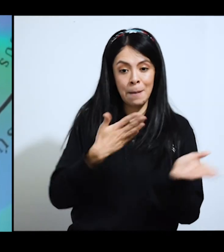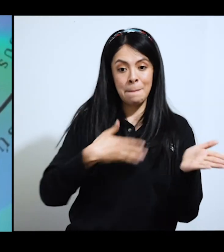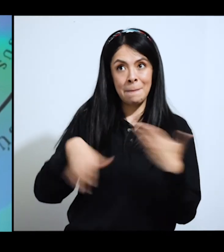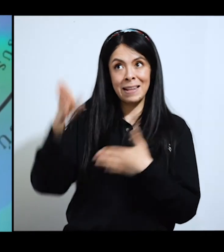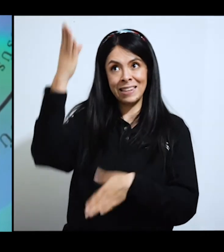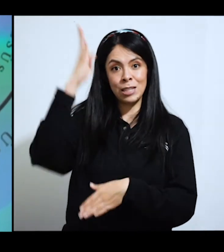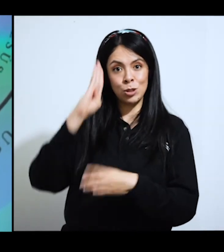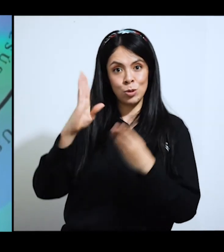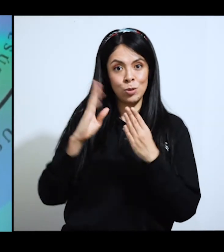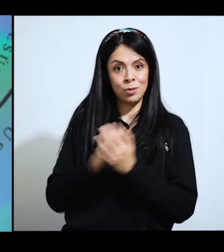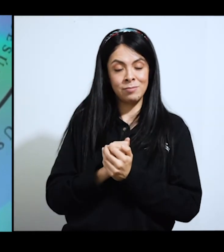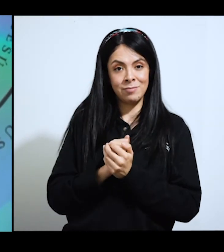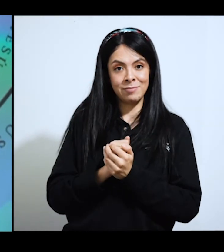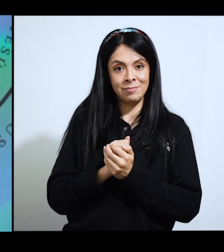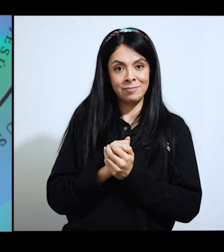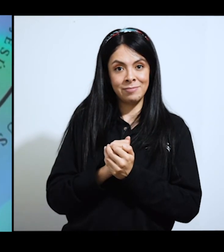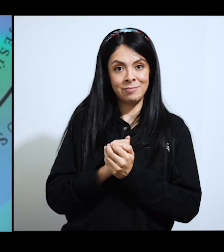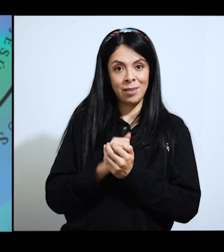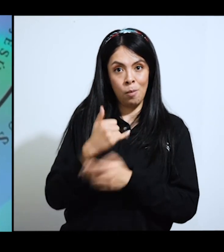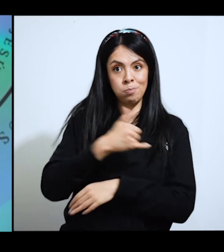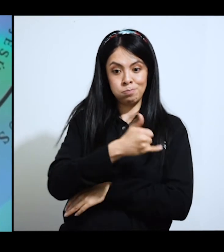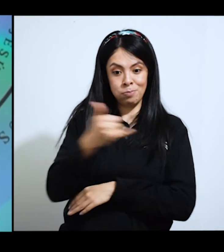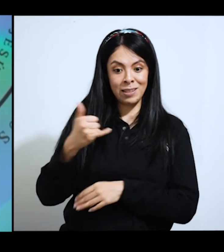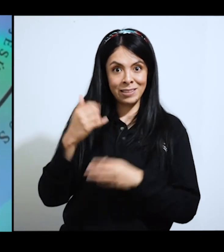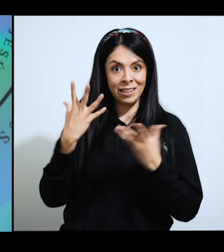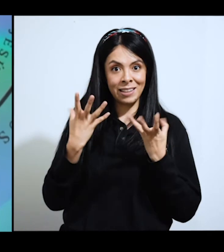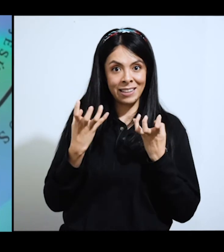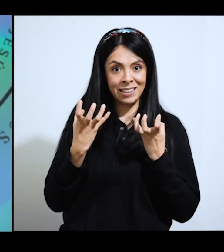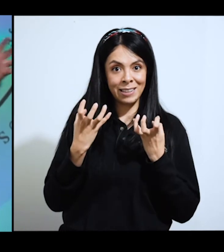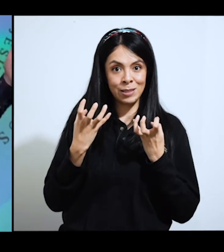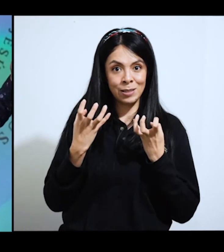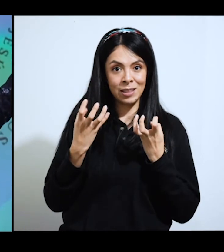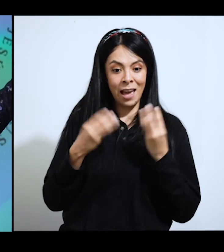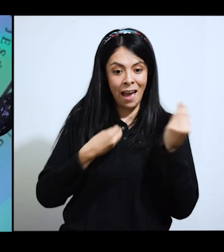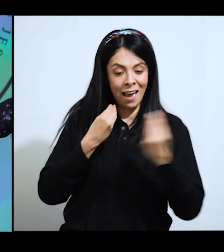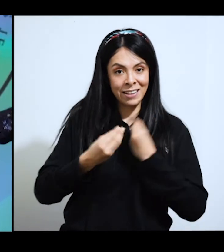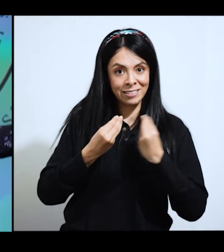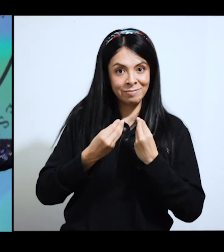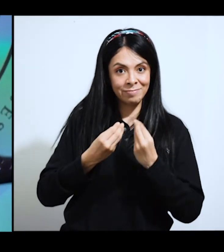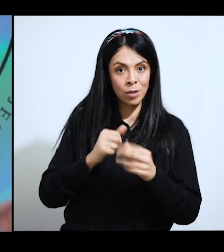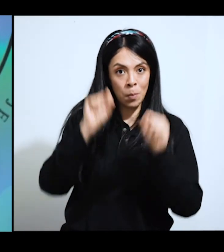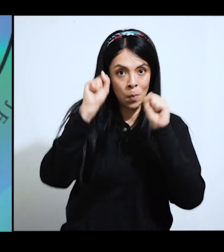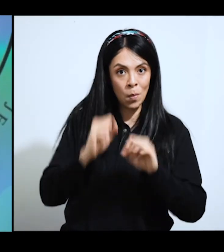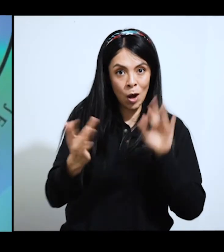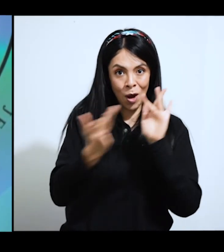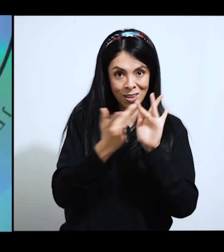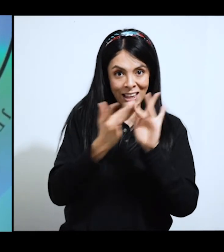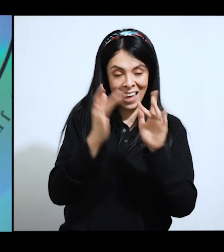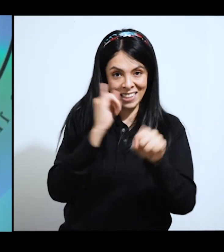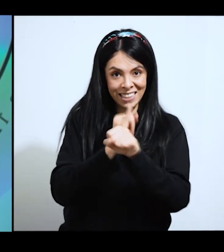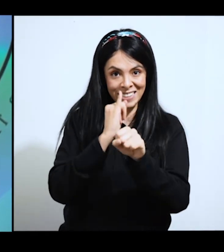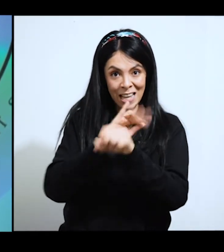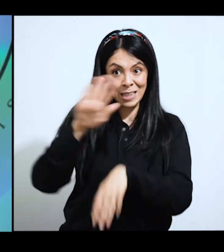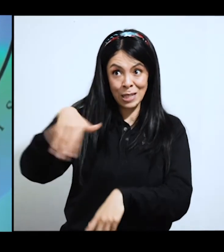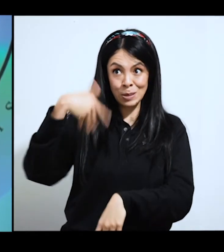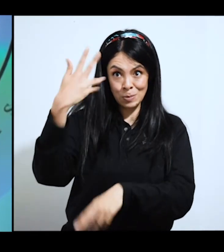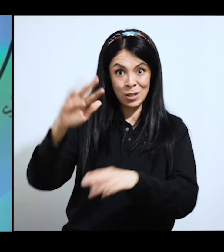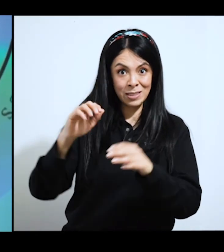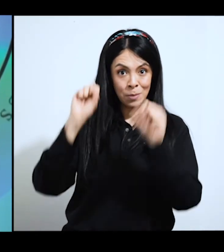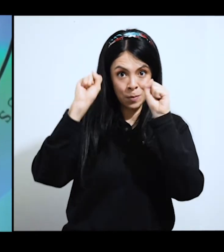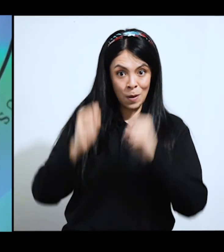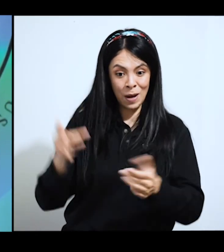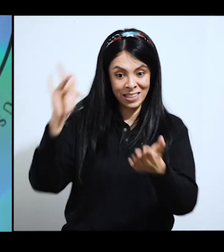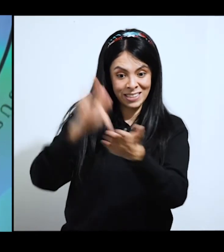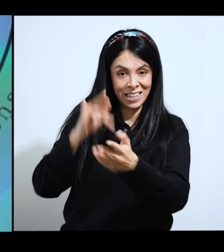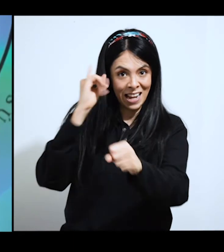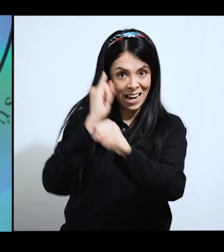realice. Entonces llámanos rápidamente y tan pronto volvamos a reunirnos como iglesia, queremos verte.